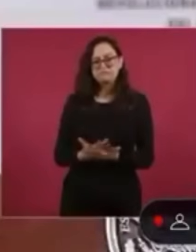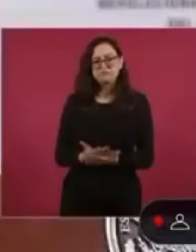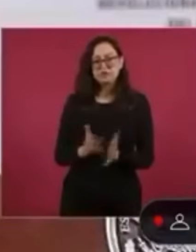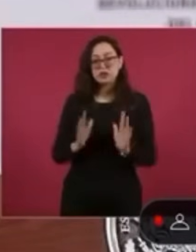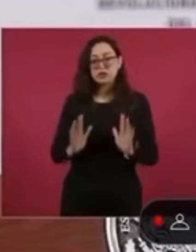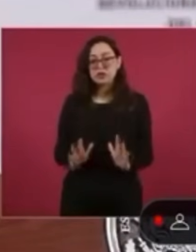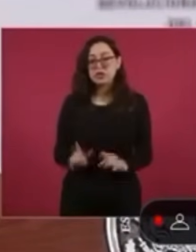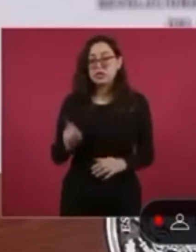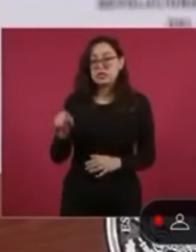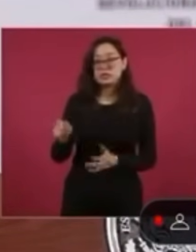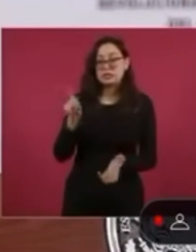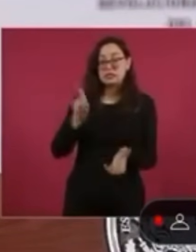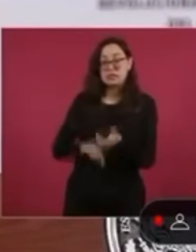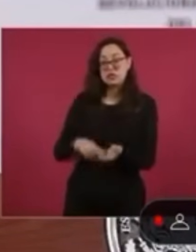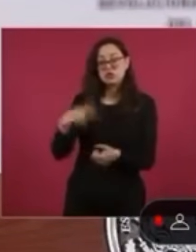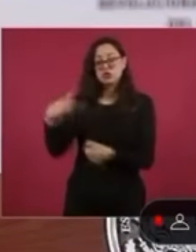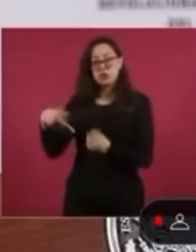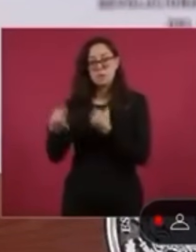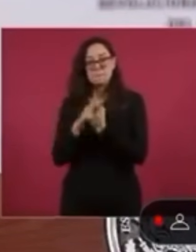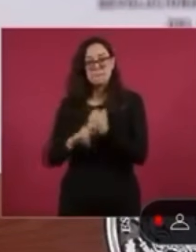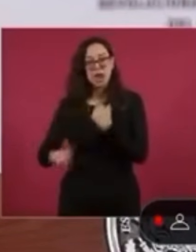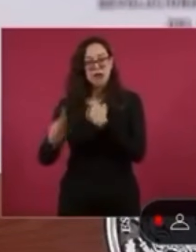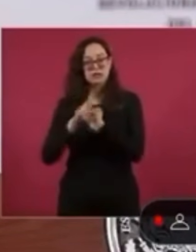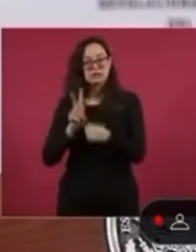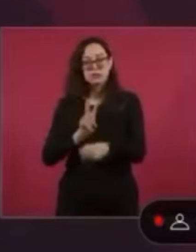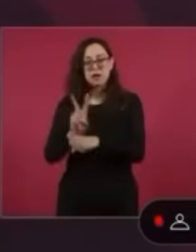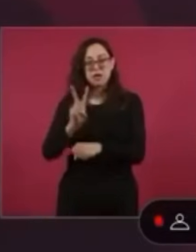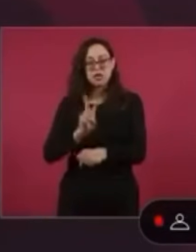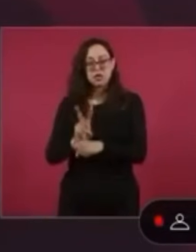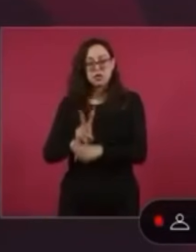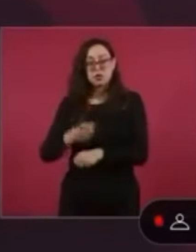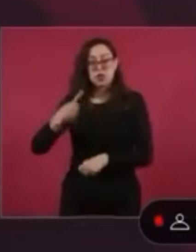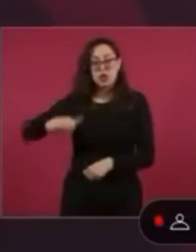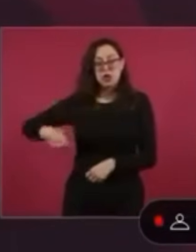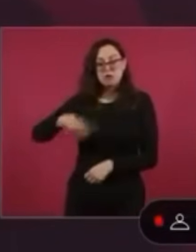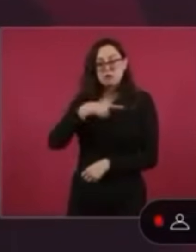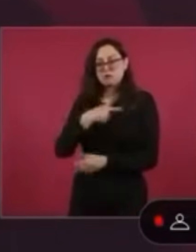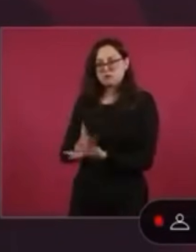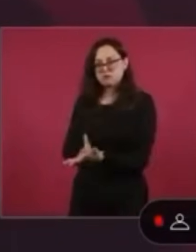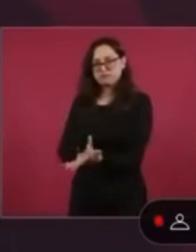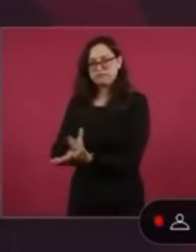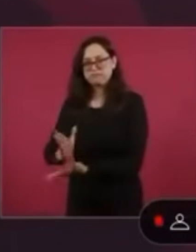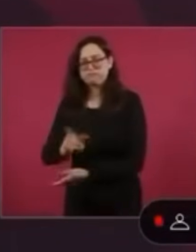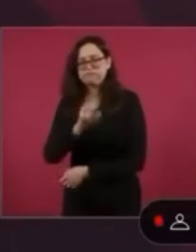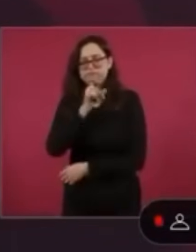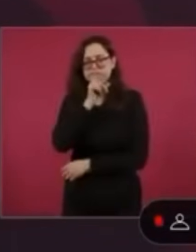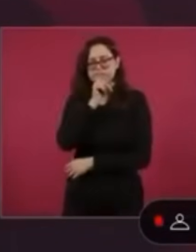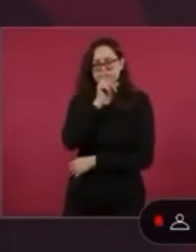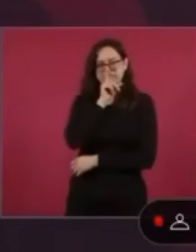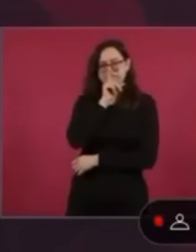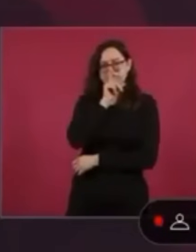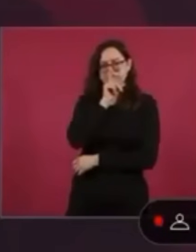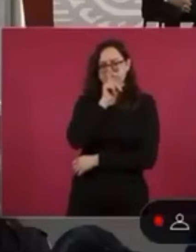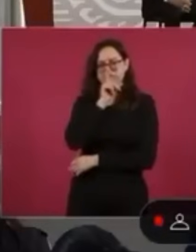meternos en un asunto que corresponde fundamentalmente a los venezolanos.